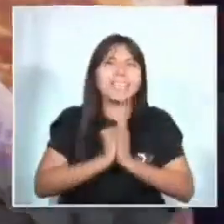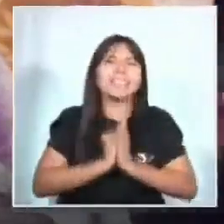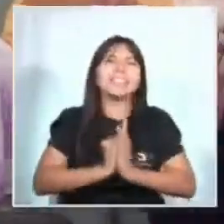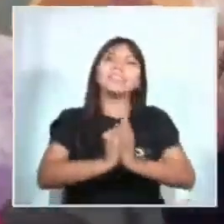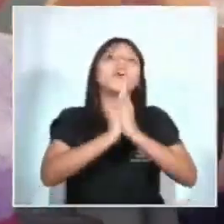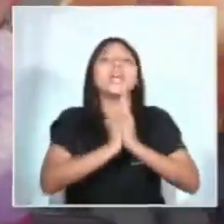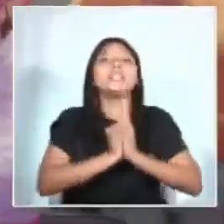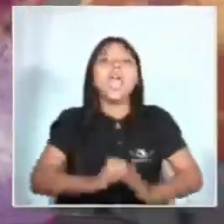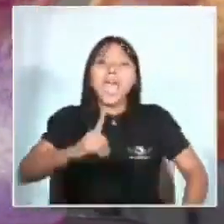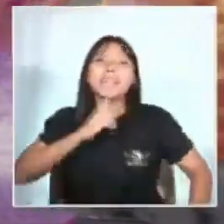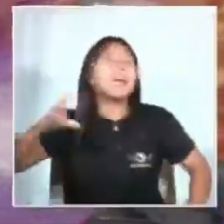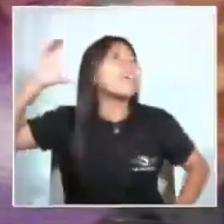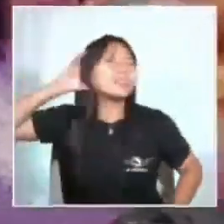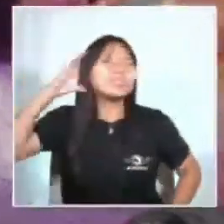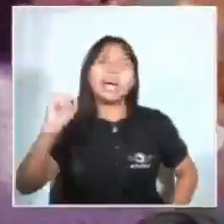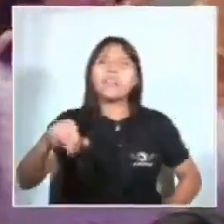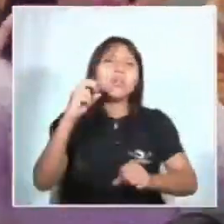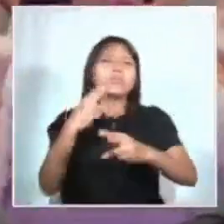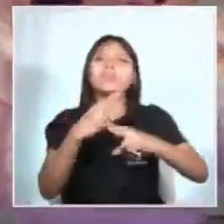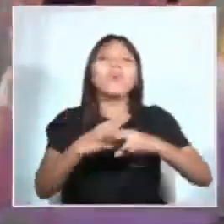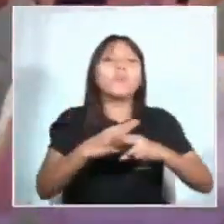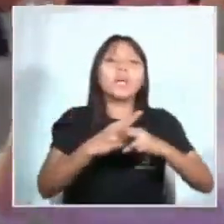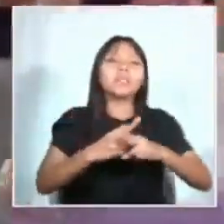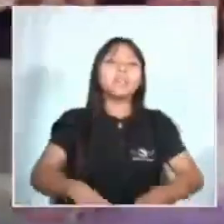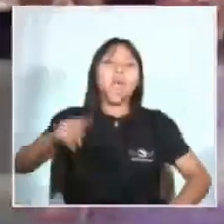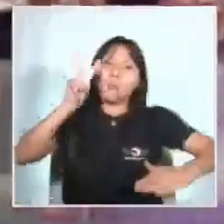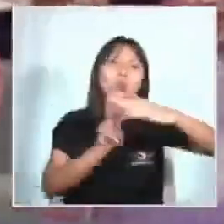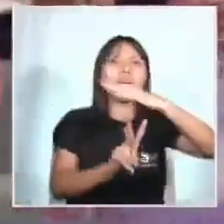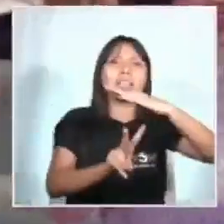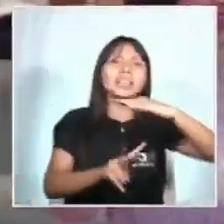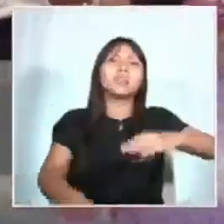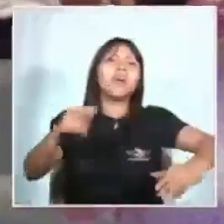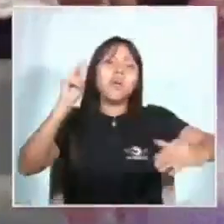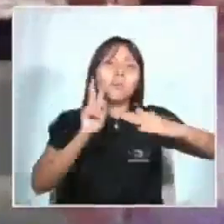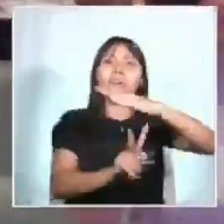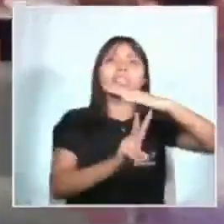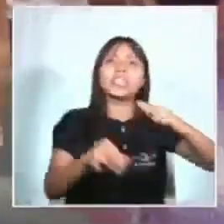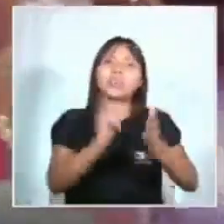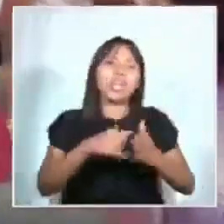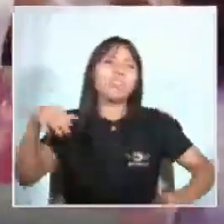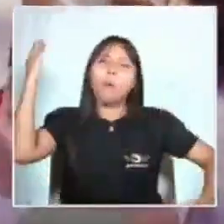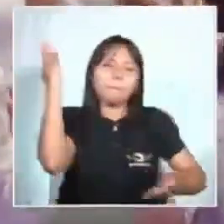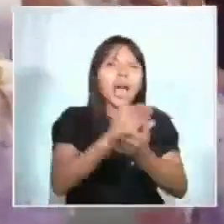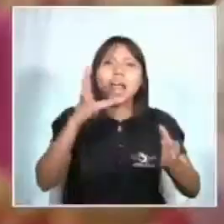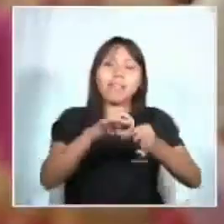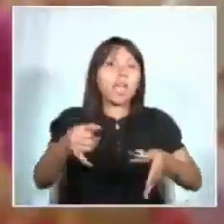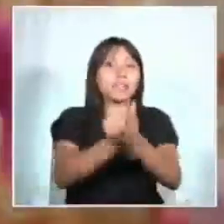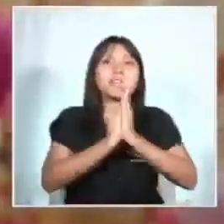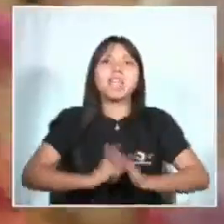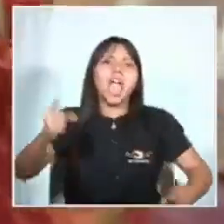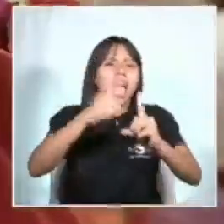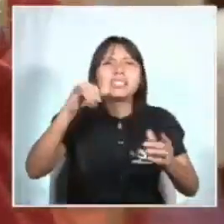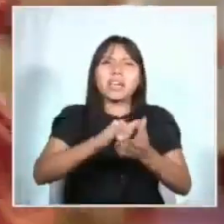torres están escuchando esos nombres. Profetizo que no van a parar de interceder hasta que